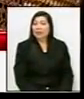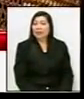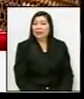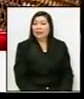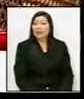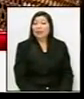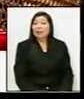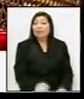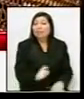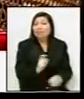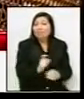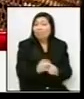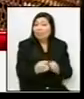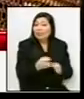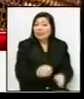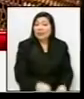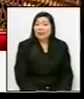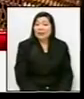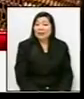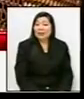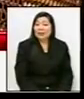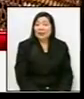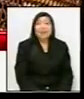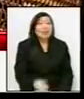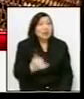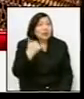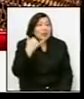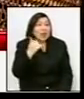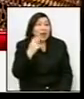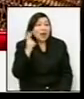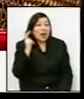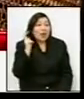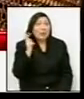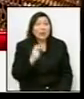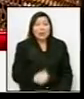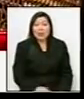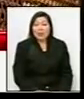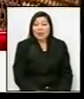la prueba en la que se ha sustentado el instructor básicamente es en los audios, presidente.